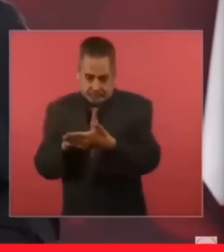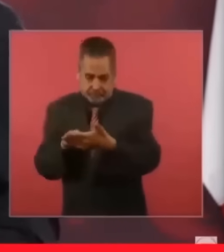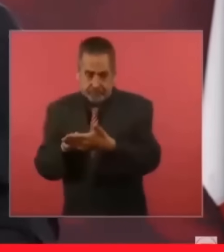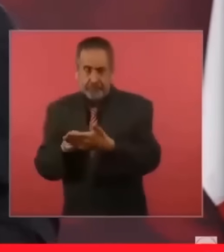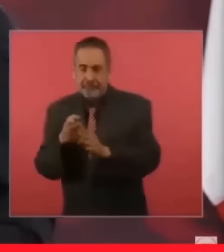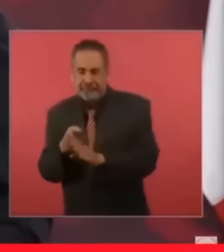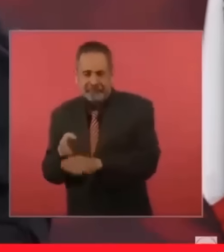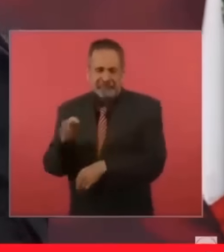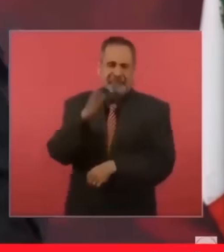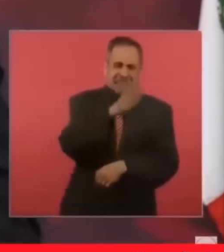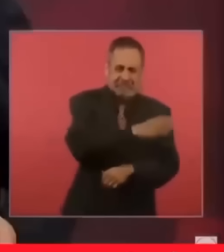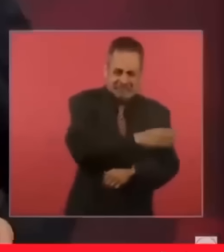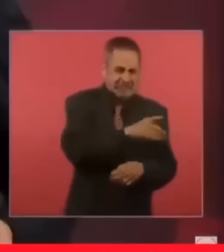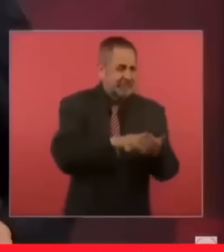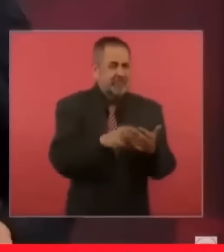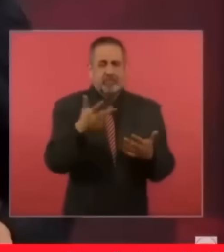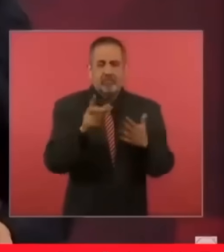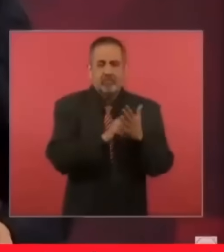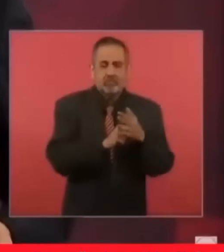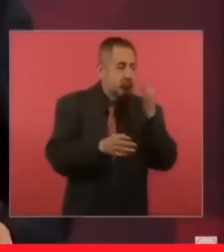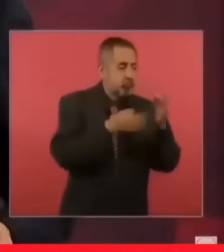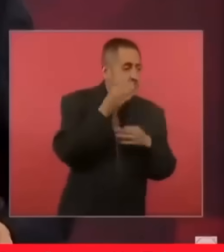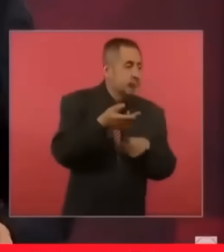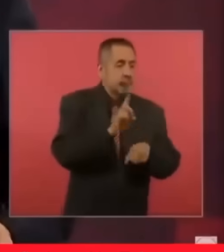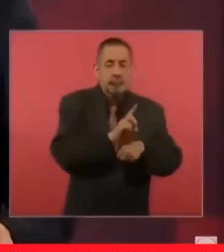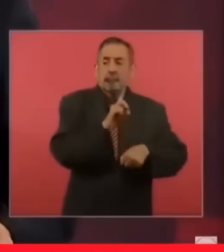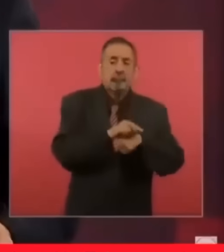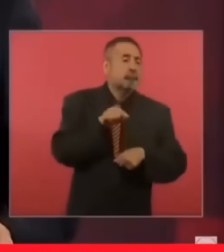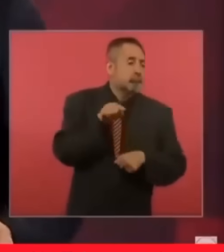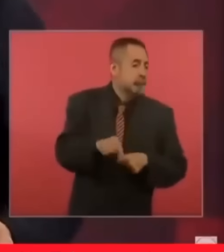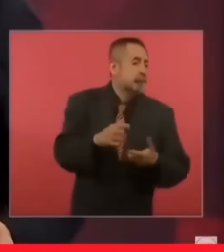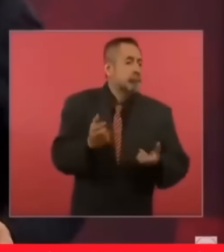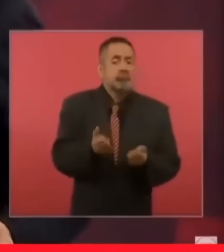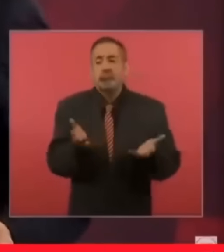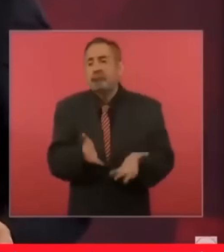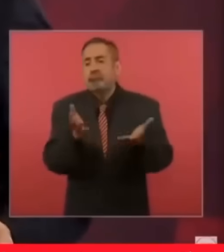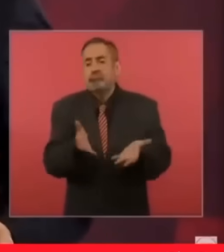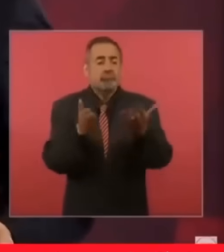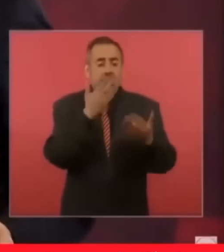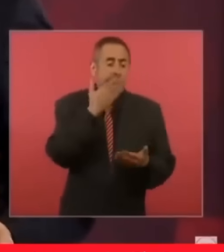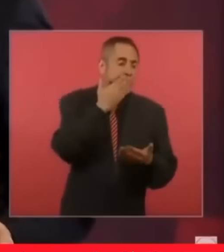y daban a conocer el resultado diario. Ciro.